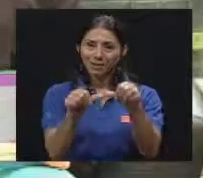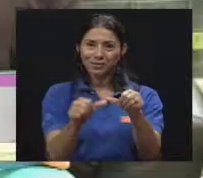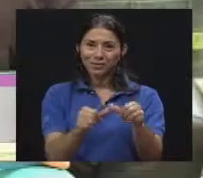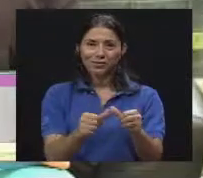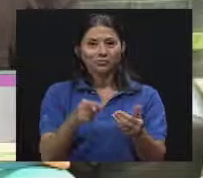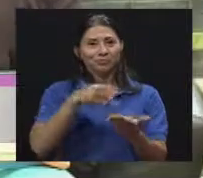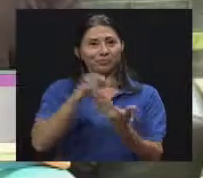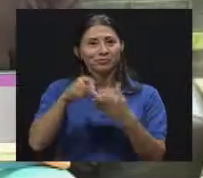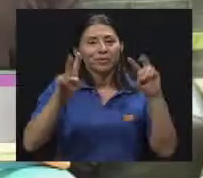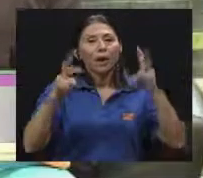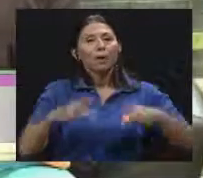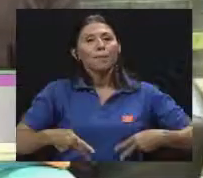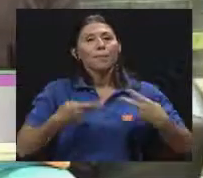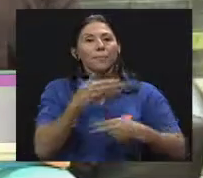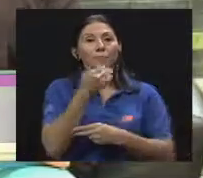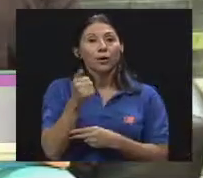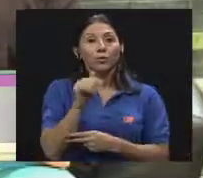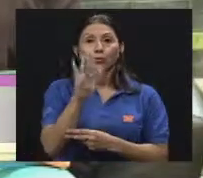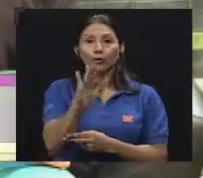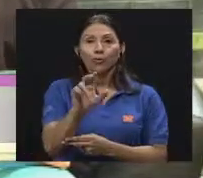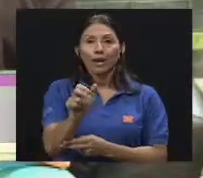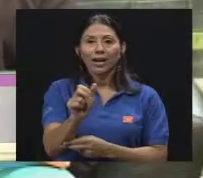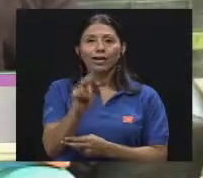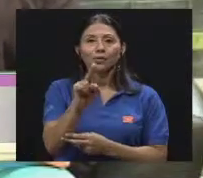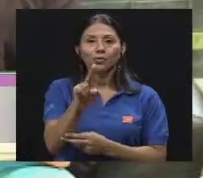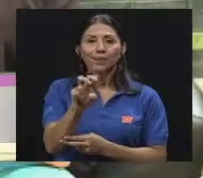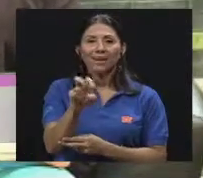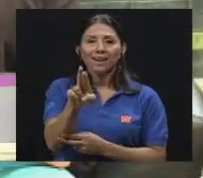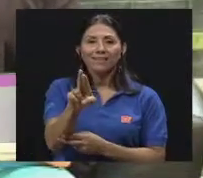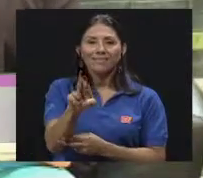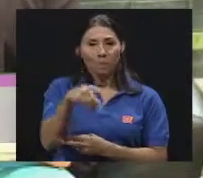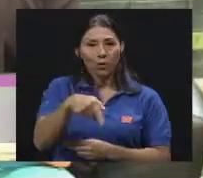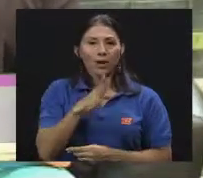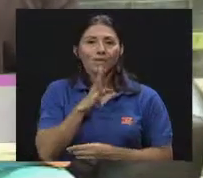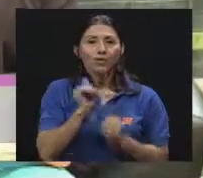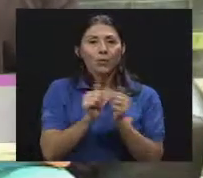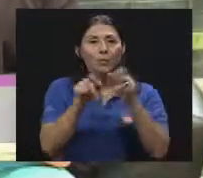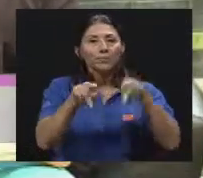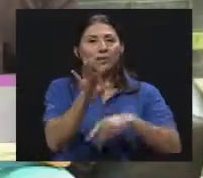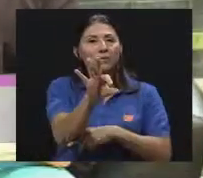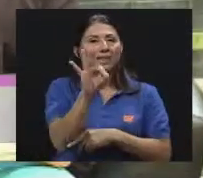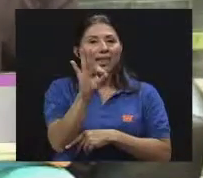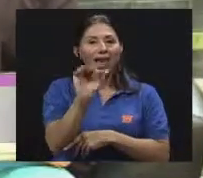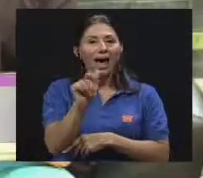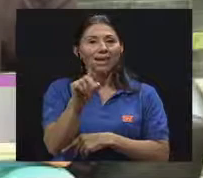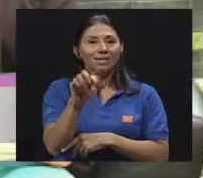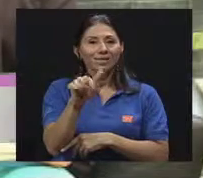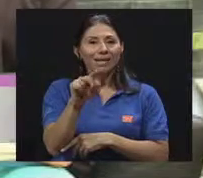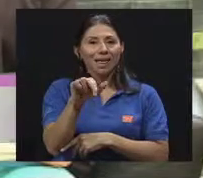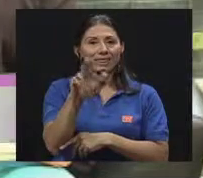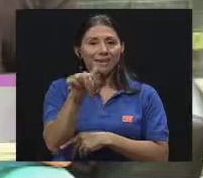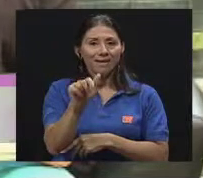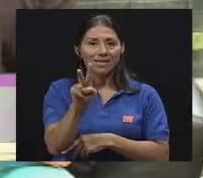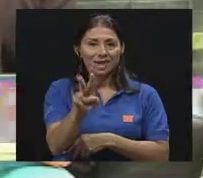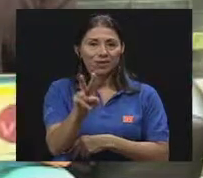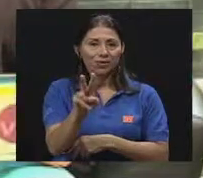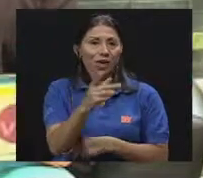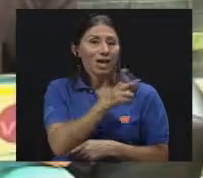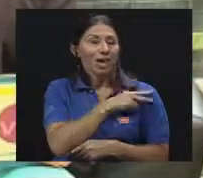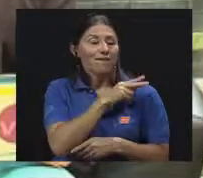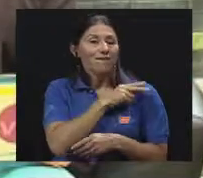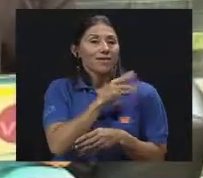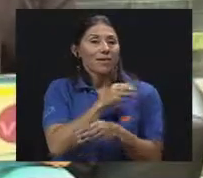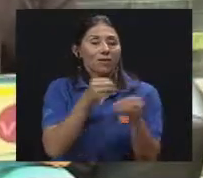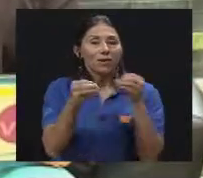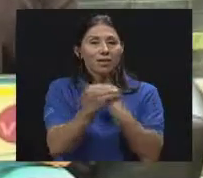Regresamos, somos Vivir Mejor aquí por su canal UCR. Hoy estamos conversando con nuestra invitada Alexandra Villalobos, ella jefe de la Unidad de Gestión Social